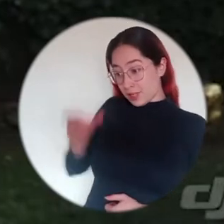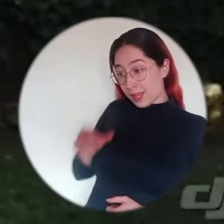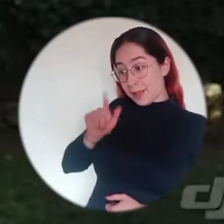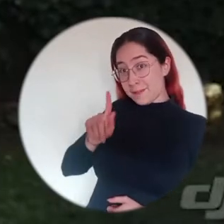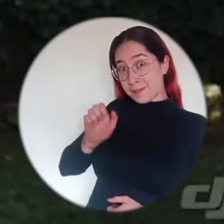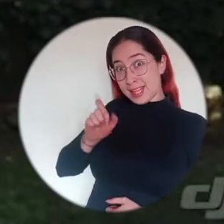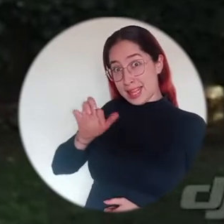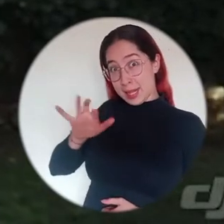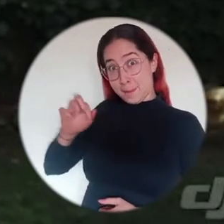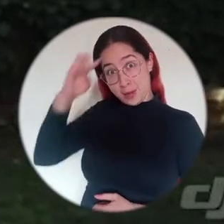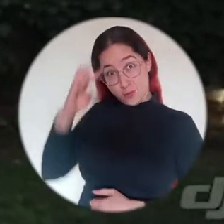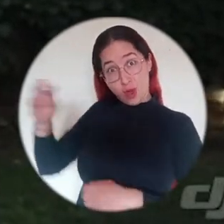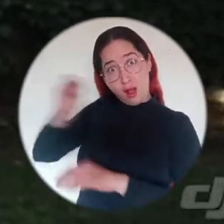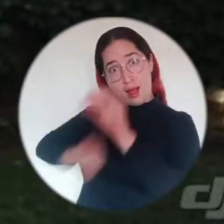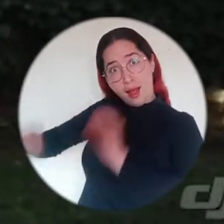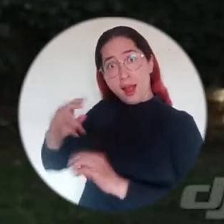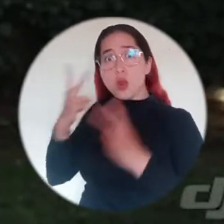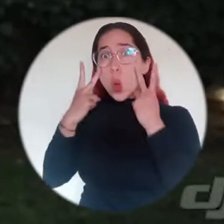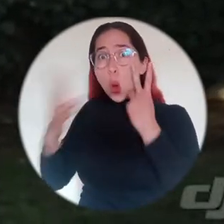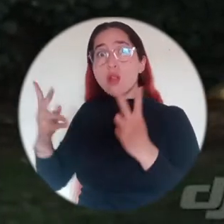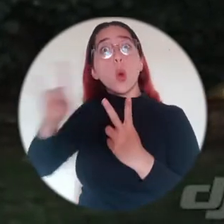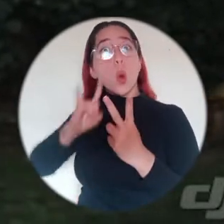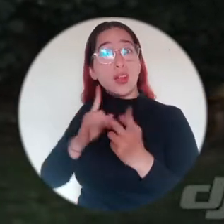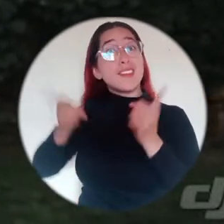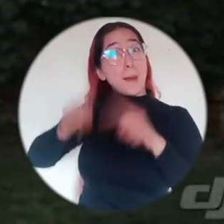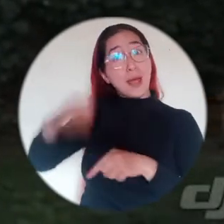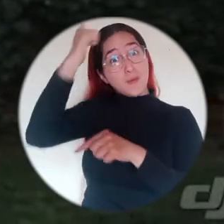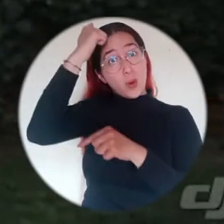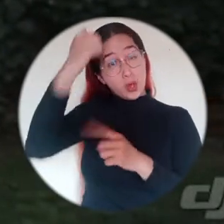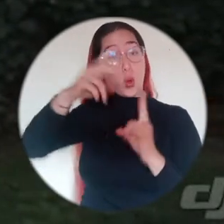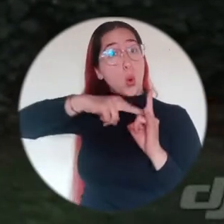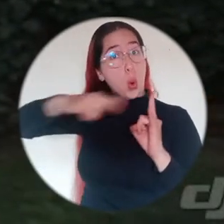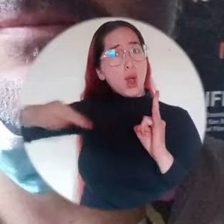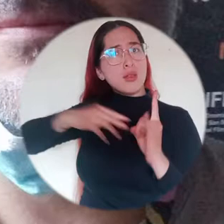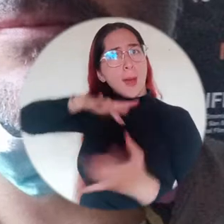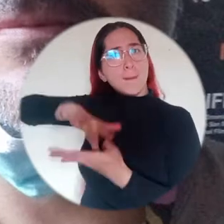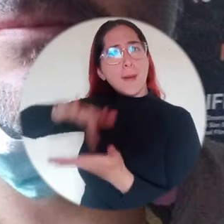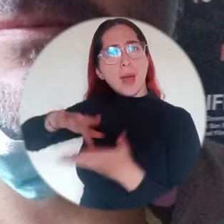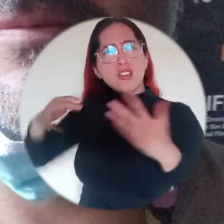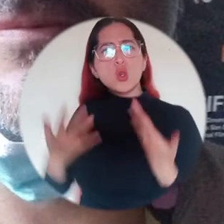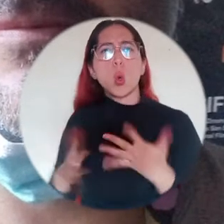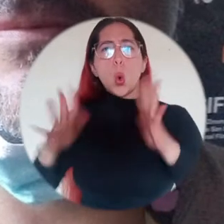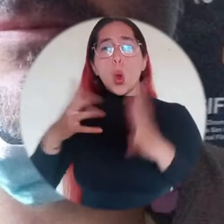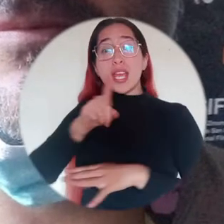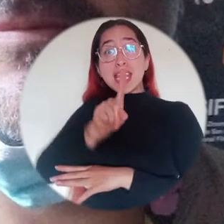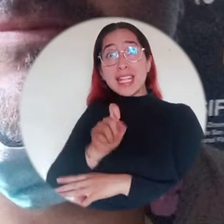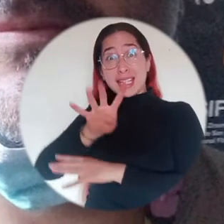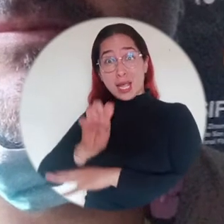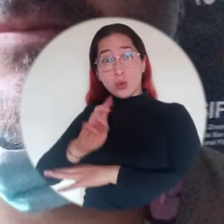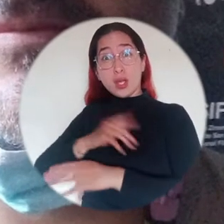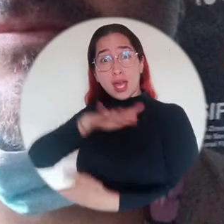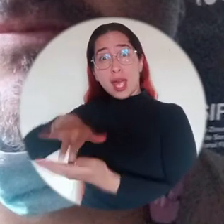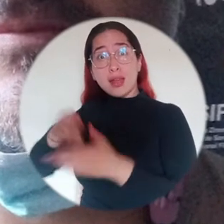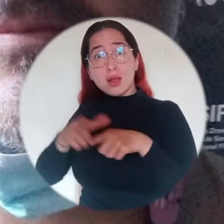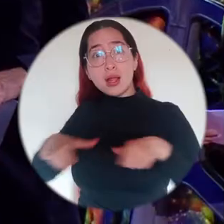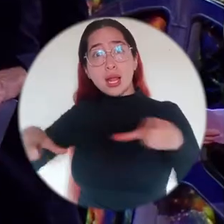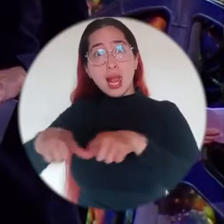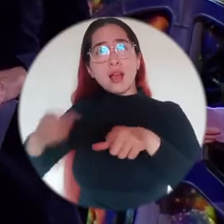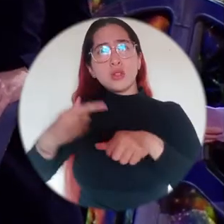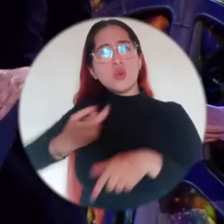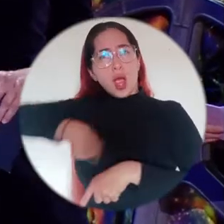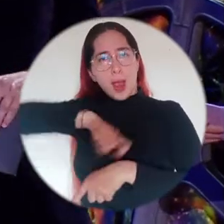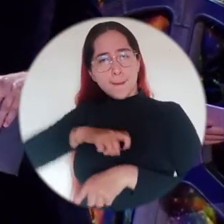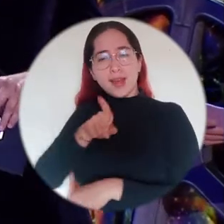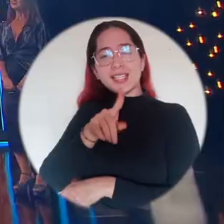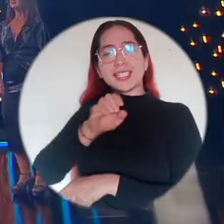El realizador audiovisual Felipe Moreno Salazar, docente de la Universidad del Magdalena, participa en la edición número 69 del Festival